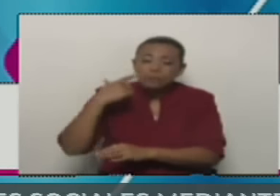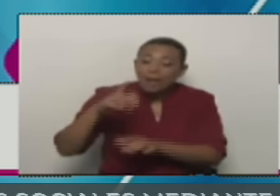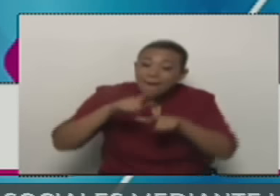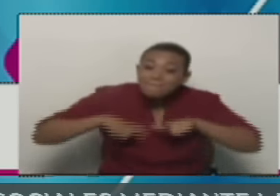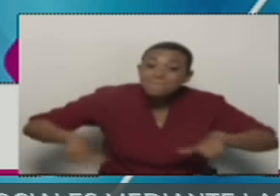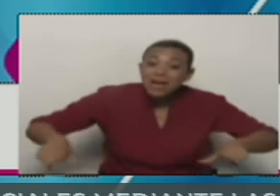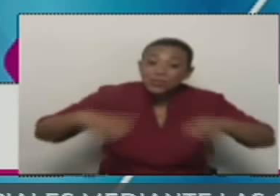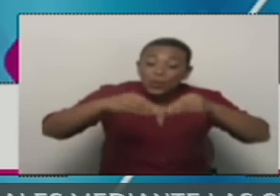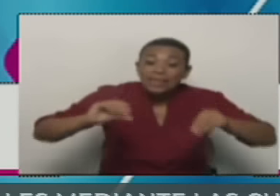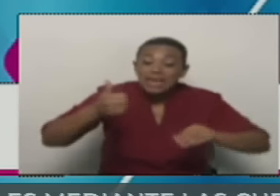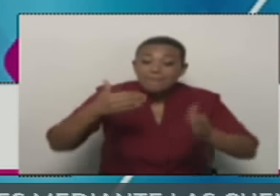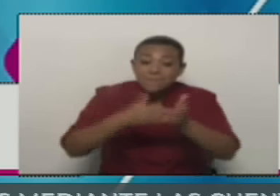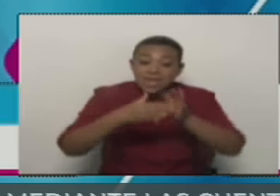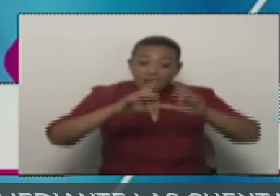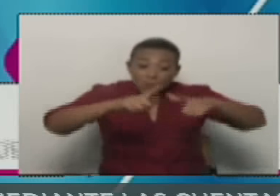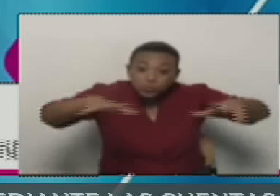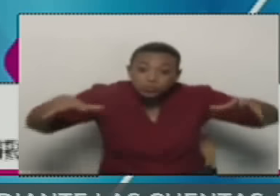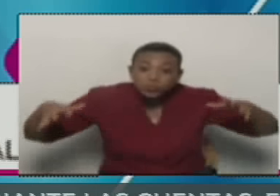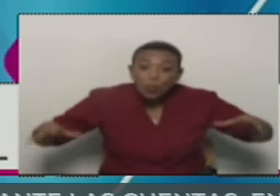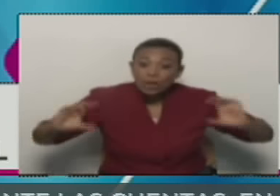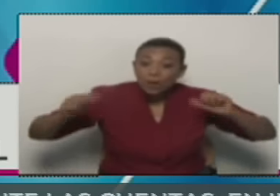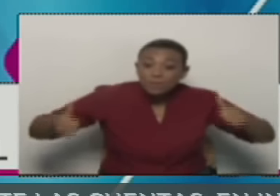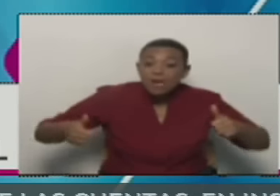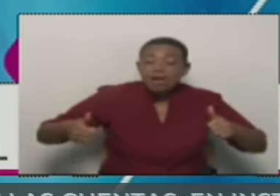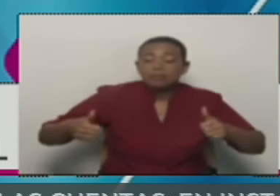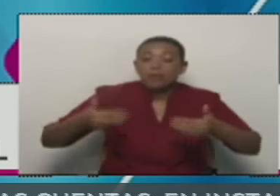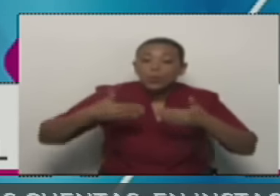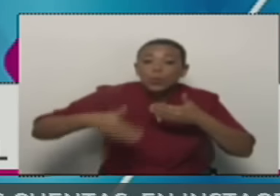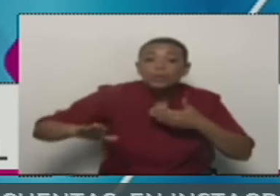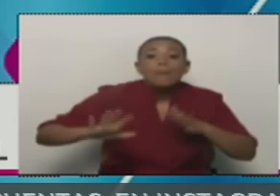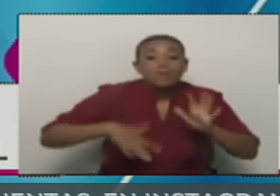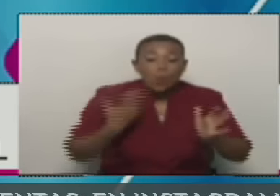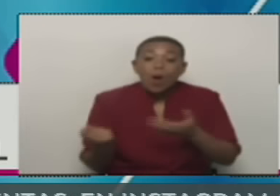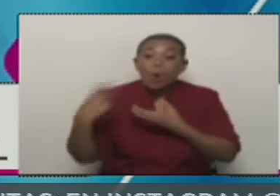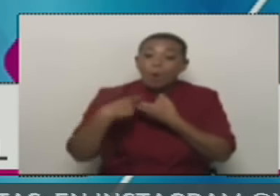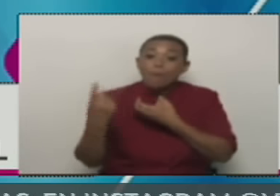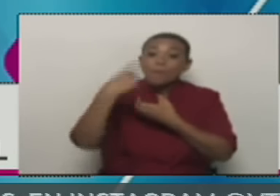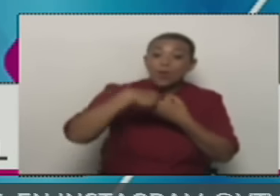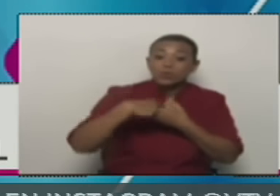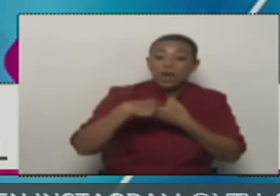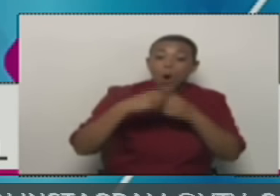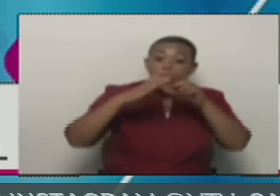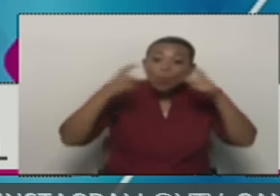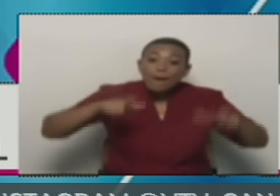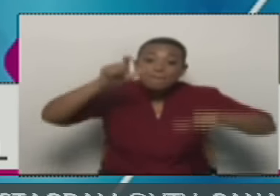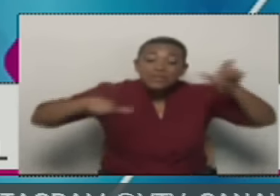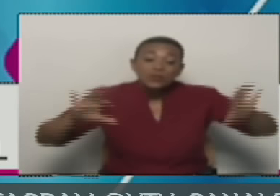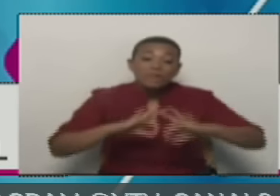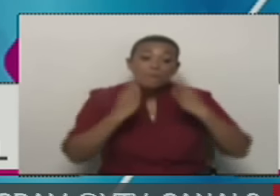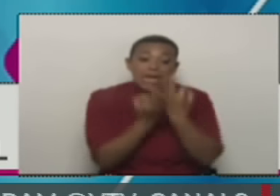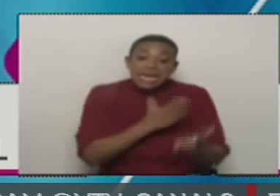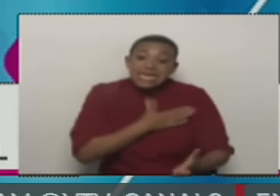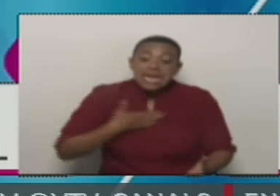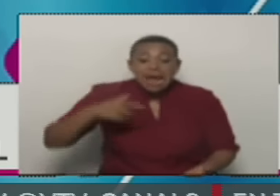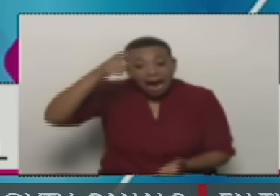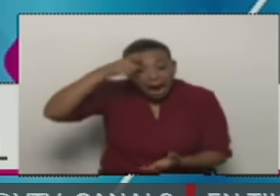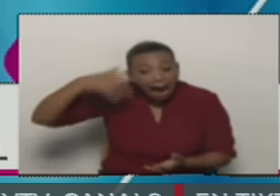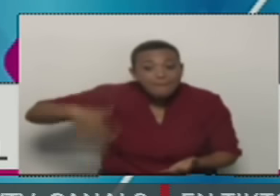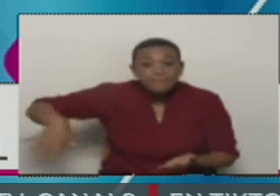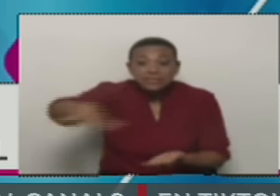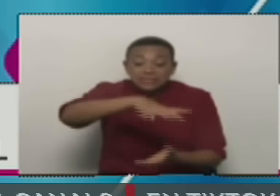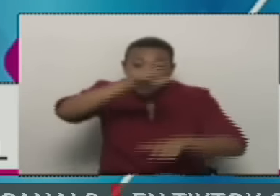de 10.000 hectáreas que vamos a iniciar en la Vergareña, puede incorporar allí a un volumen importante de familias campesinas de esa